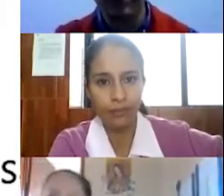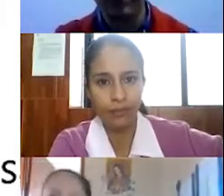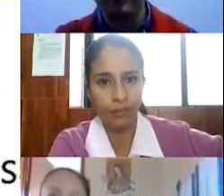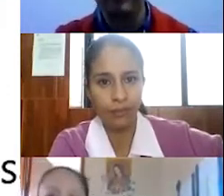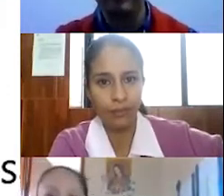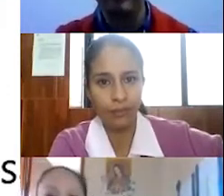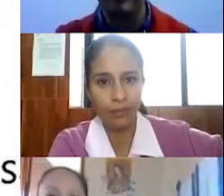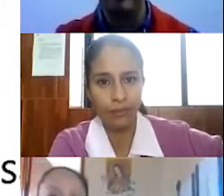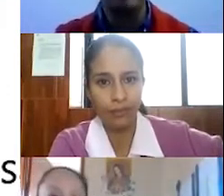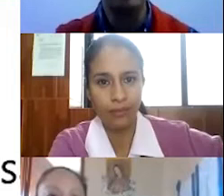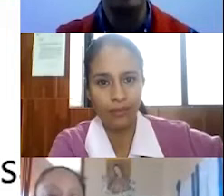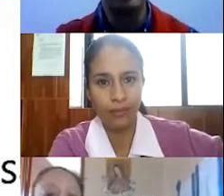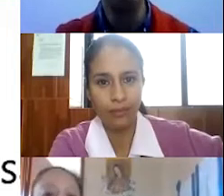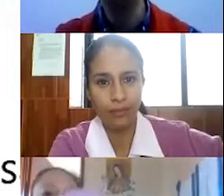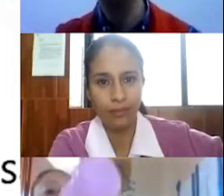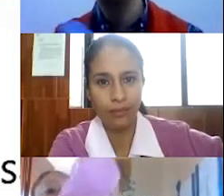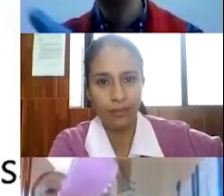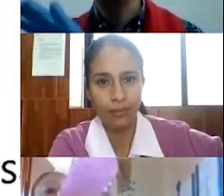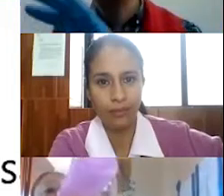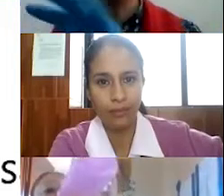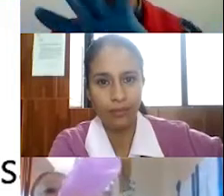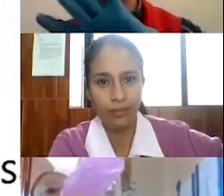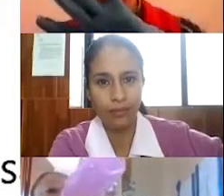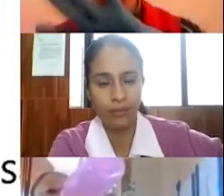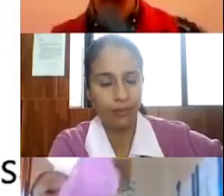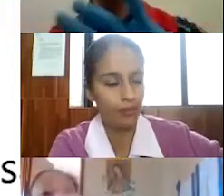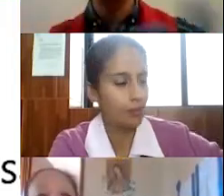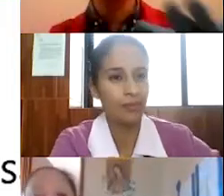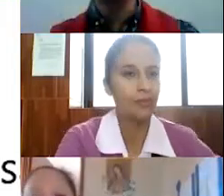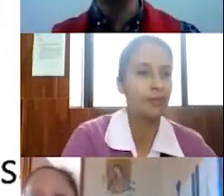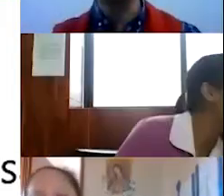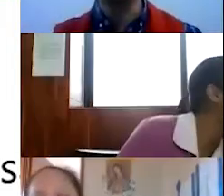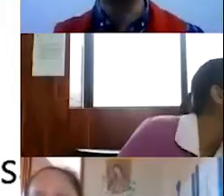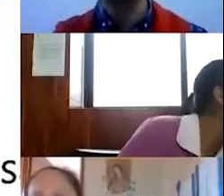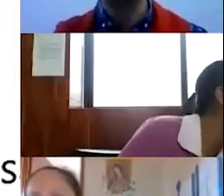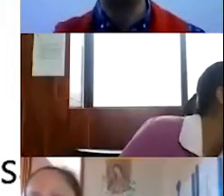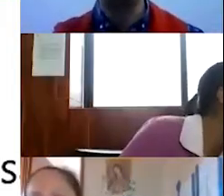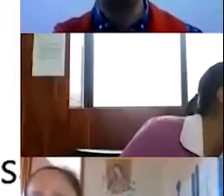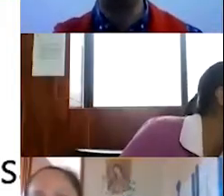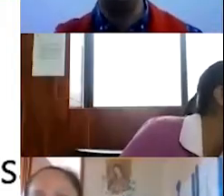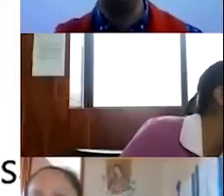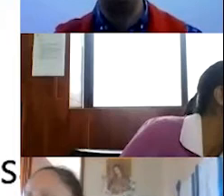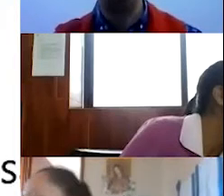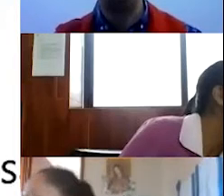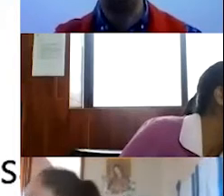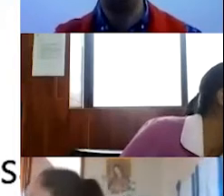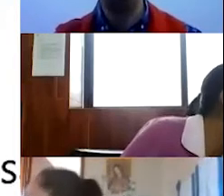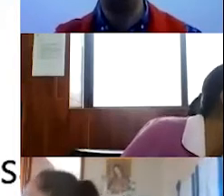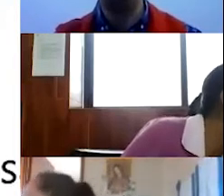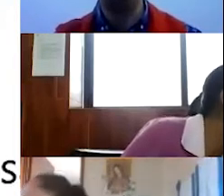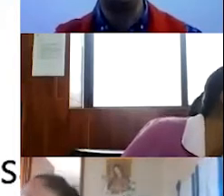preguntar. ¿Esto con qué? Precisamente con el fin de ver qué tanto tiempo lleva la persona con el torniquete.